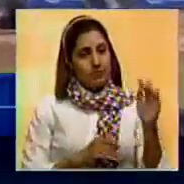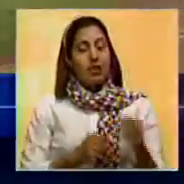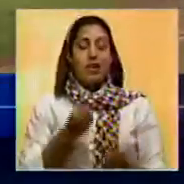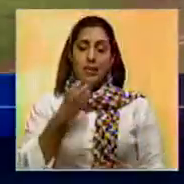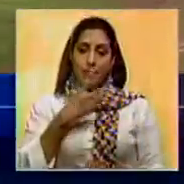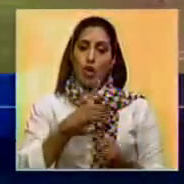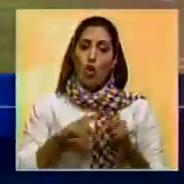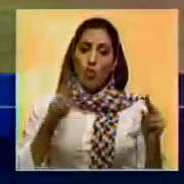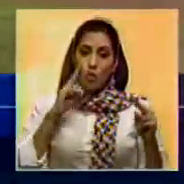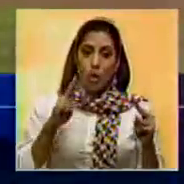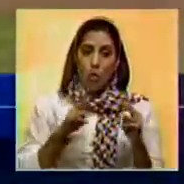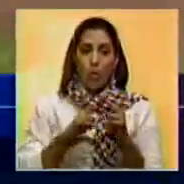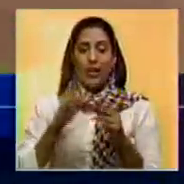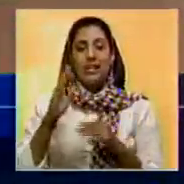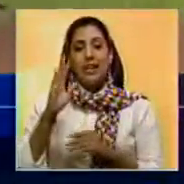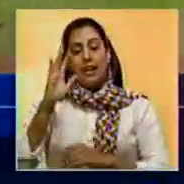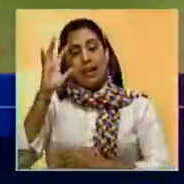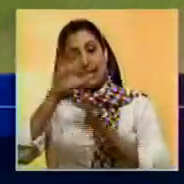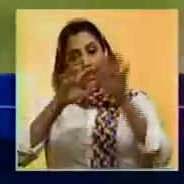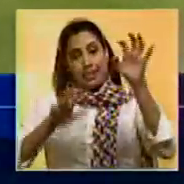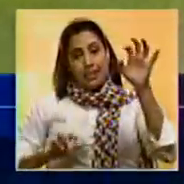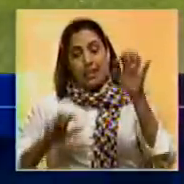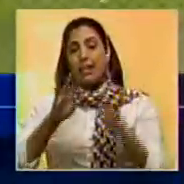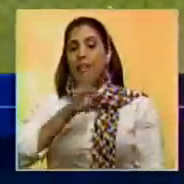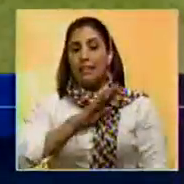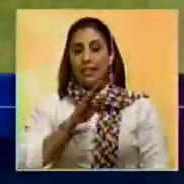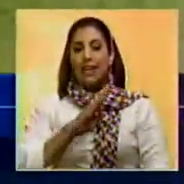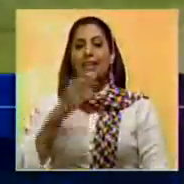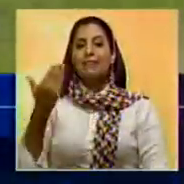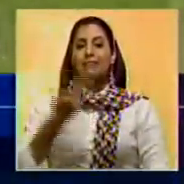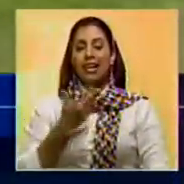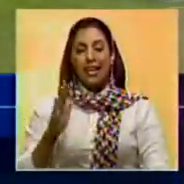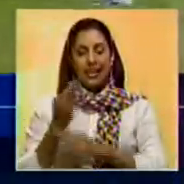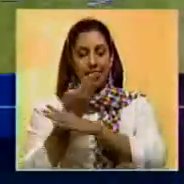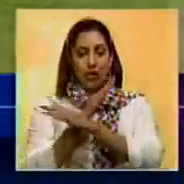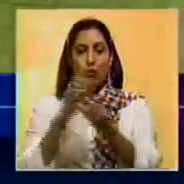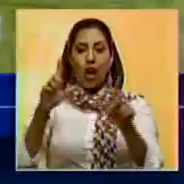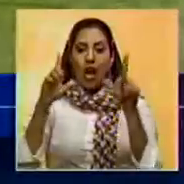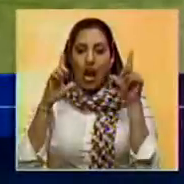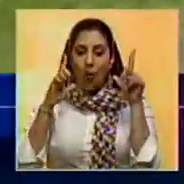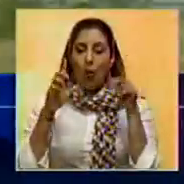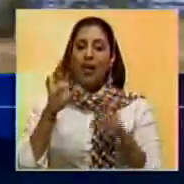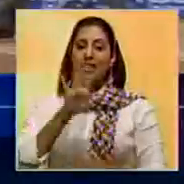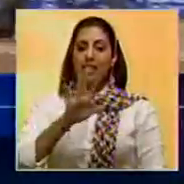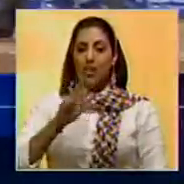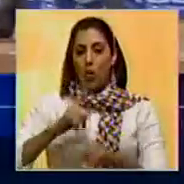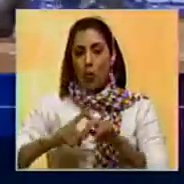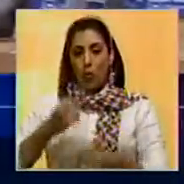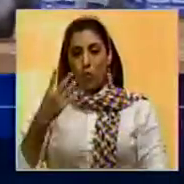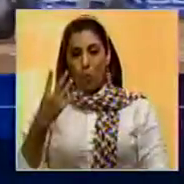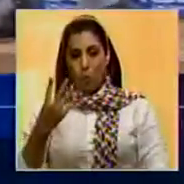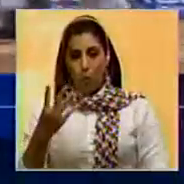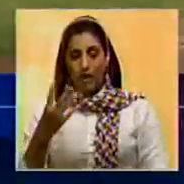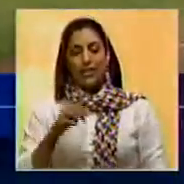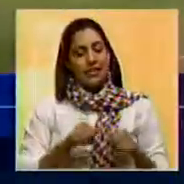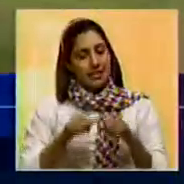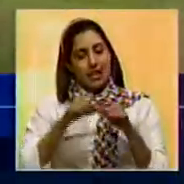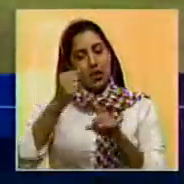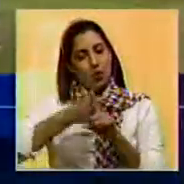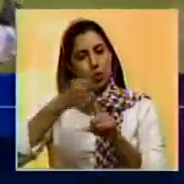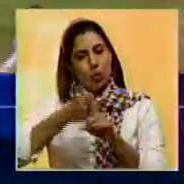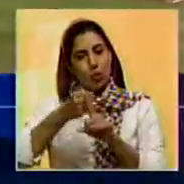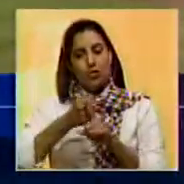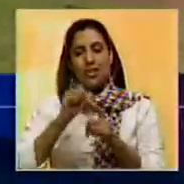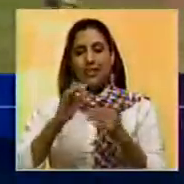Bien, y en otro encuentro, los Tigres de Aragua cumplieron al derrotar a los Tiburones de La Guaira con marcador de 5-4 y continuar en la lucha